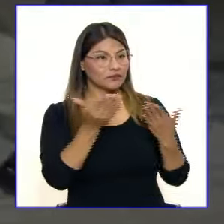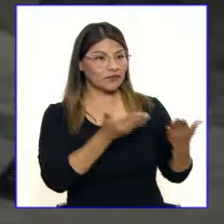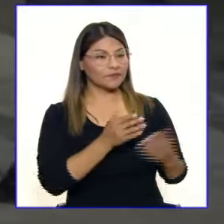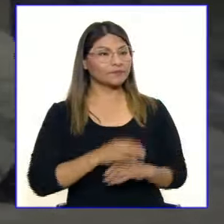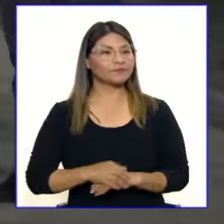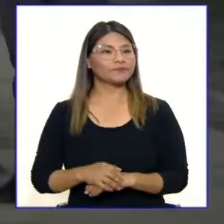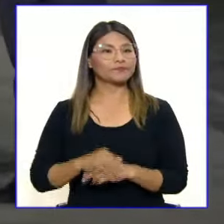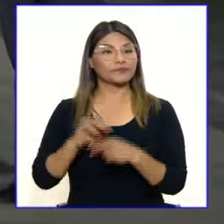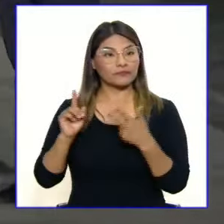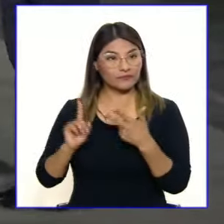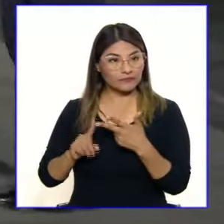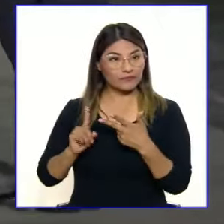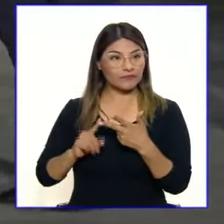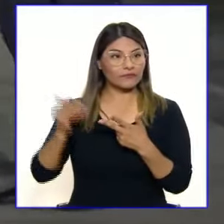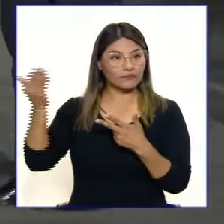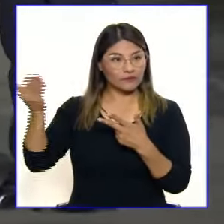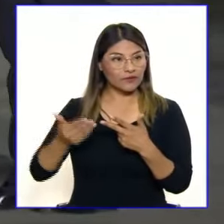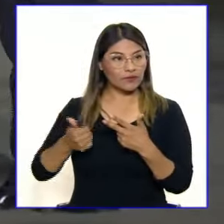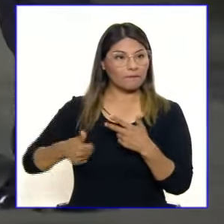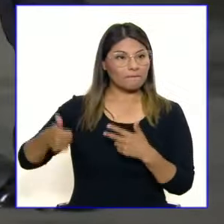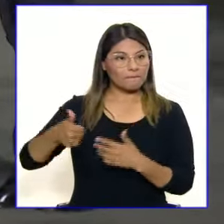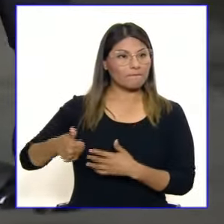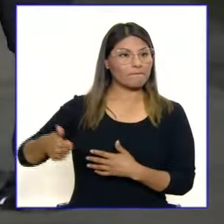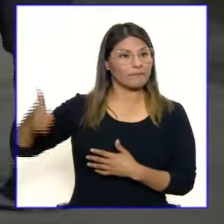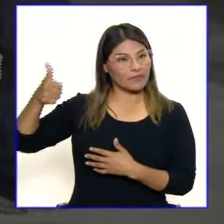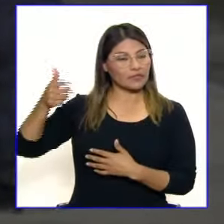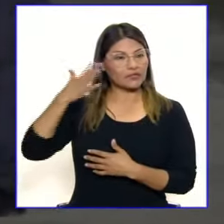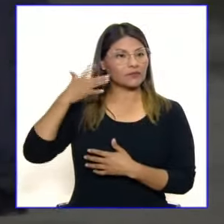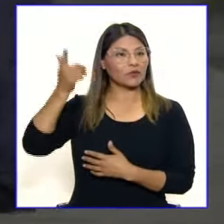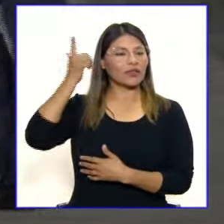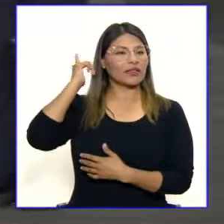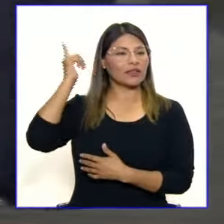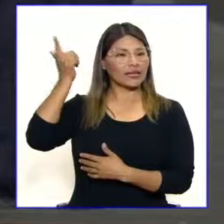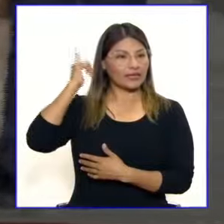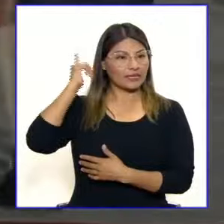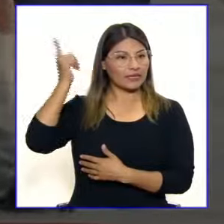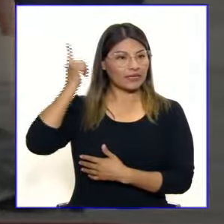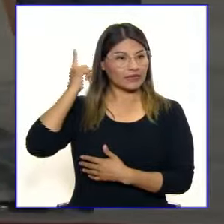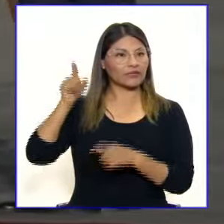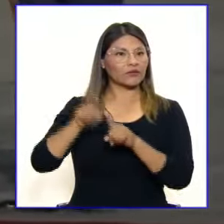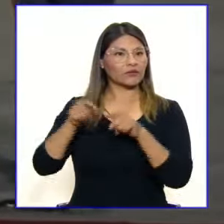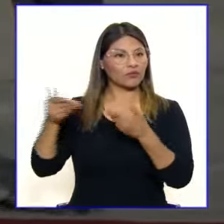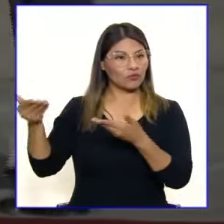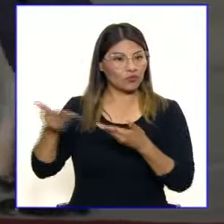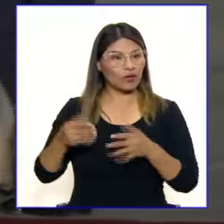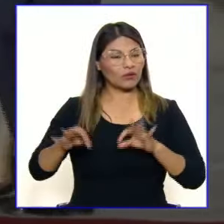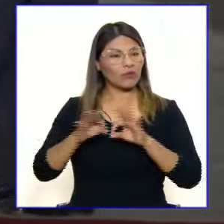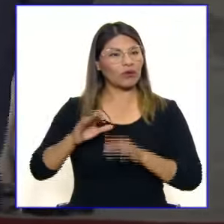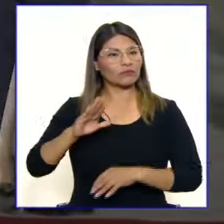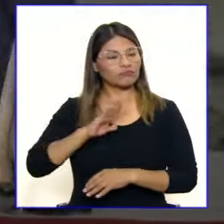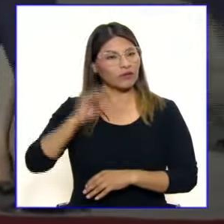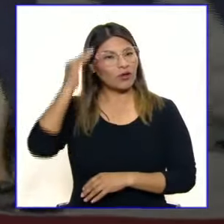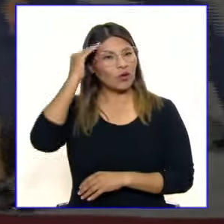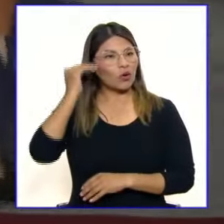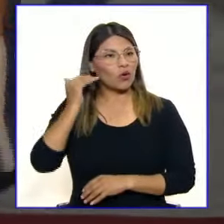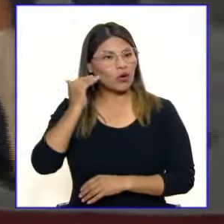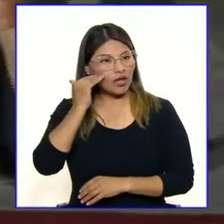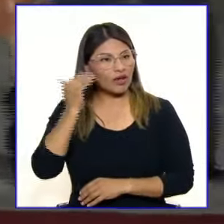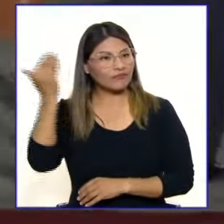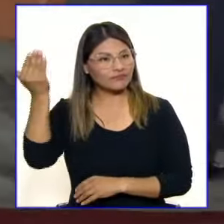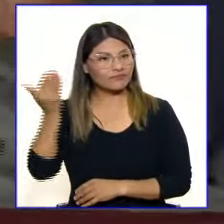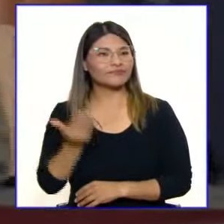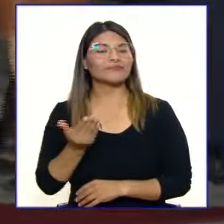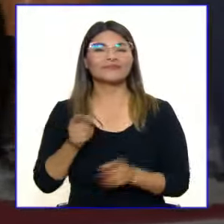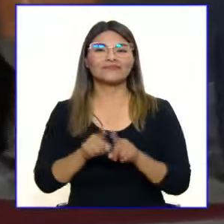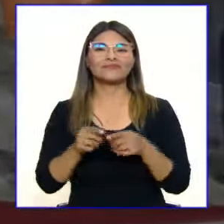y ahora lo hace el máximo líder de la República de Corea